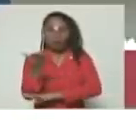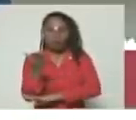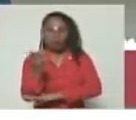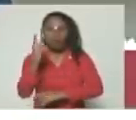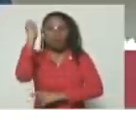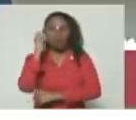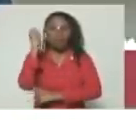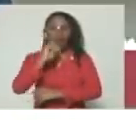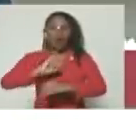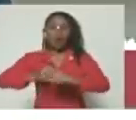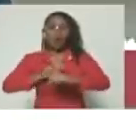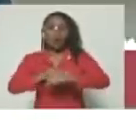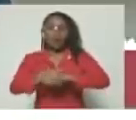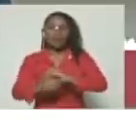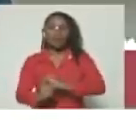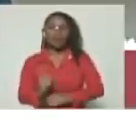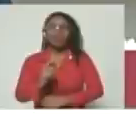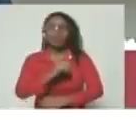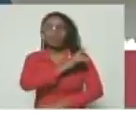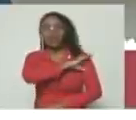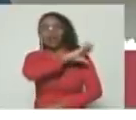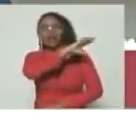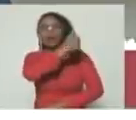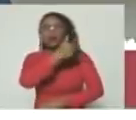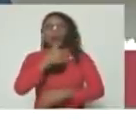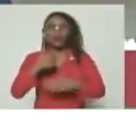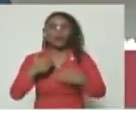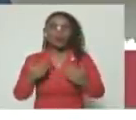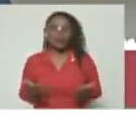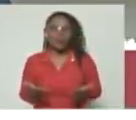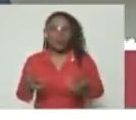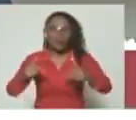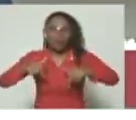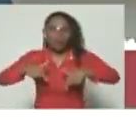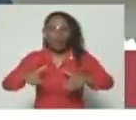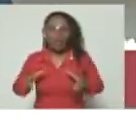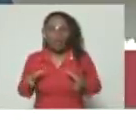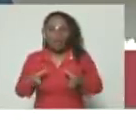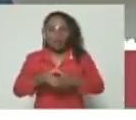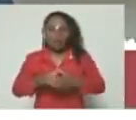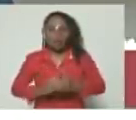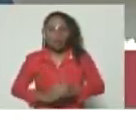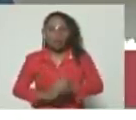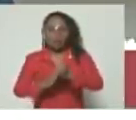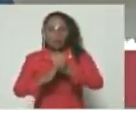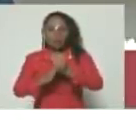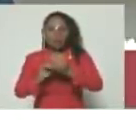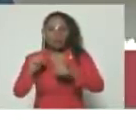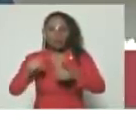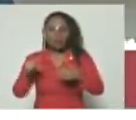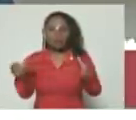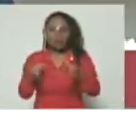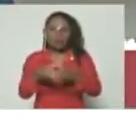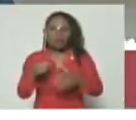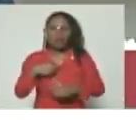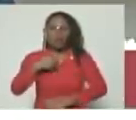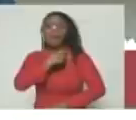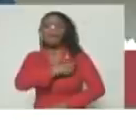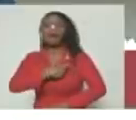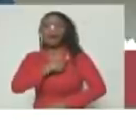Rodríguez, queda la dirección de esta reunión. Si protocolo nos